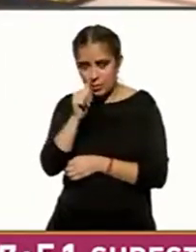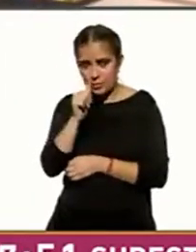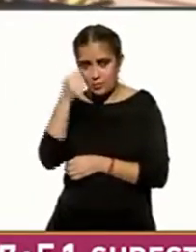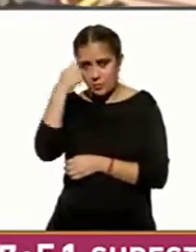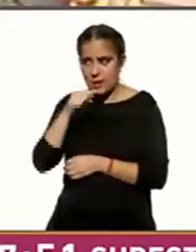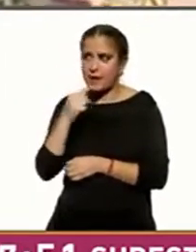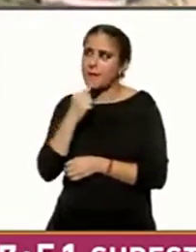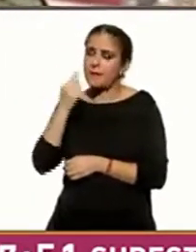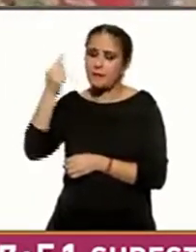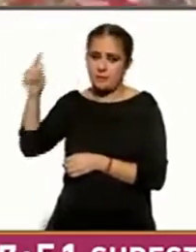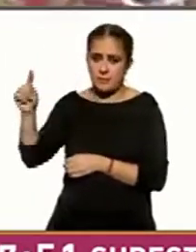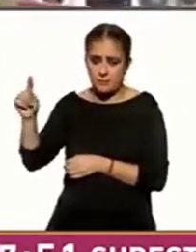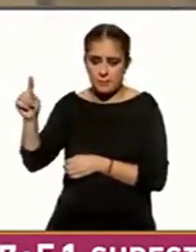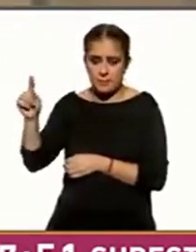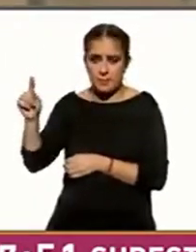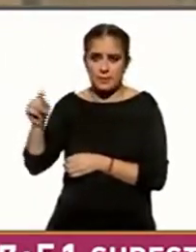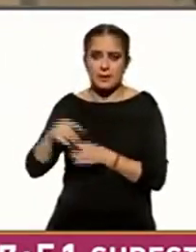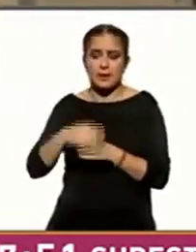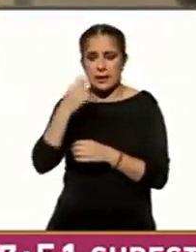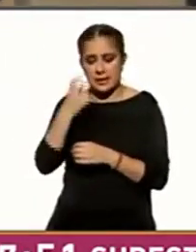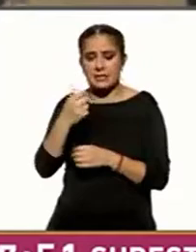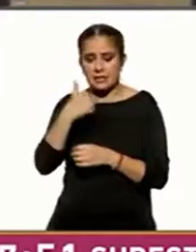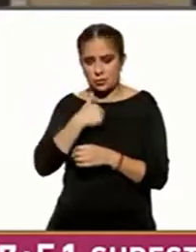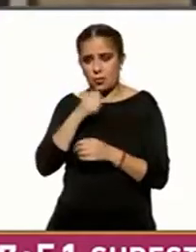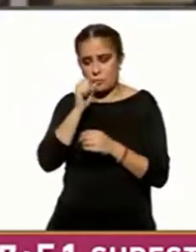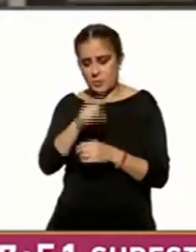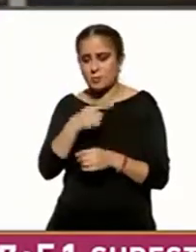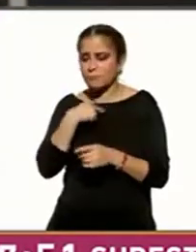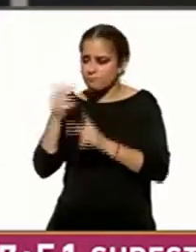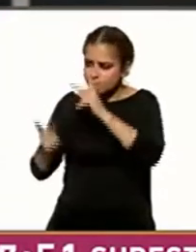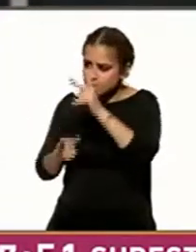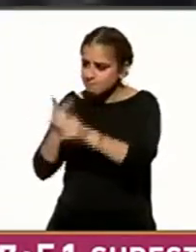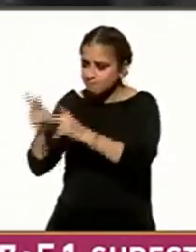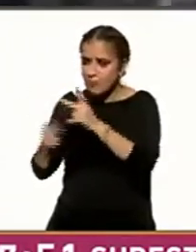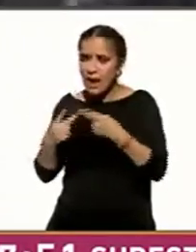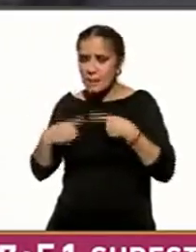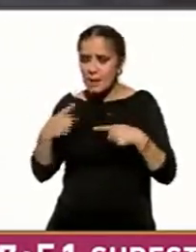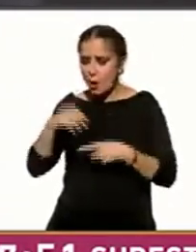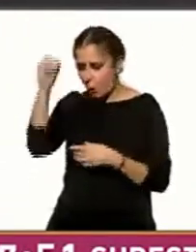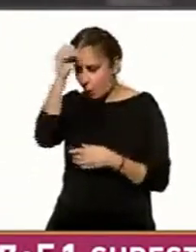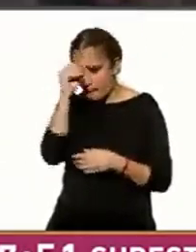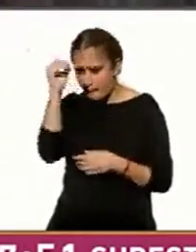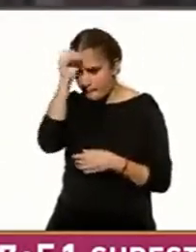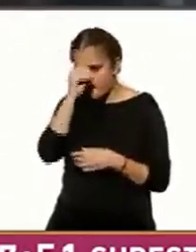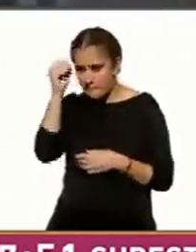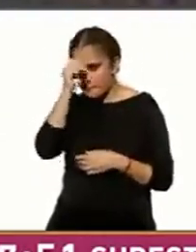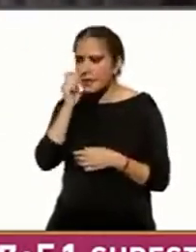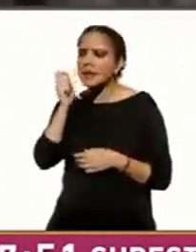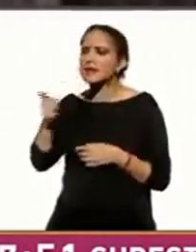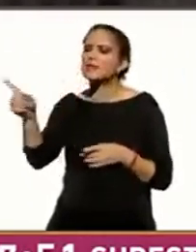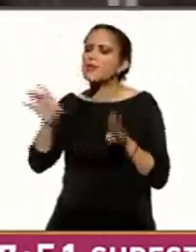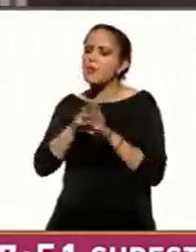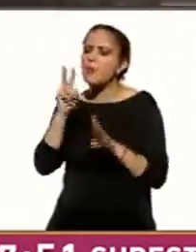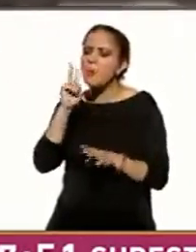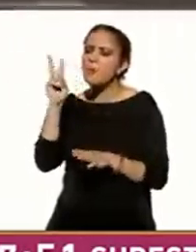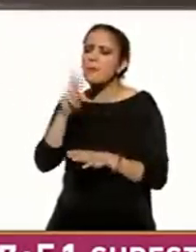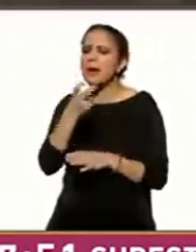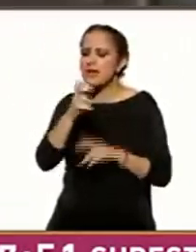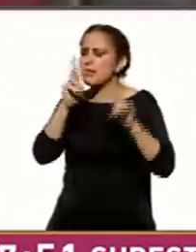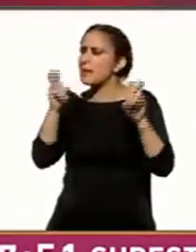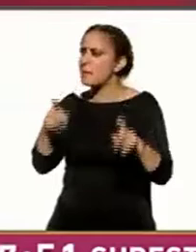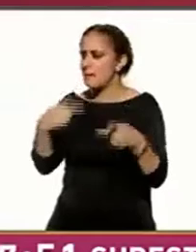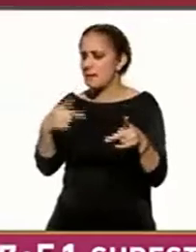Y bueno, venimos midiendo, como te decía, pues cómo ven los mexicanos este